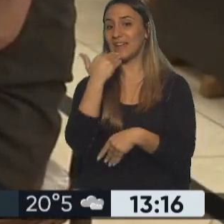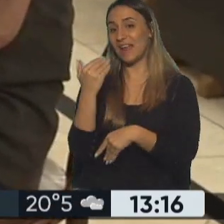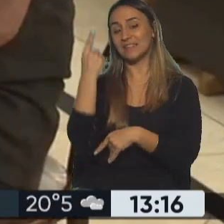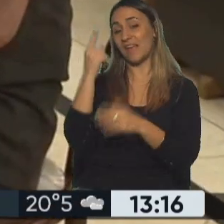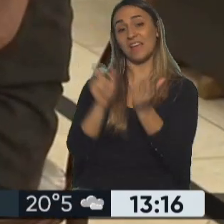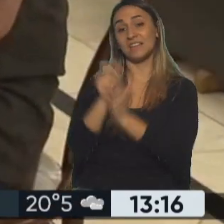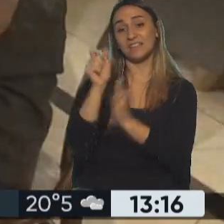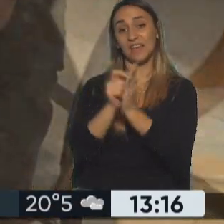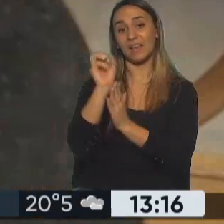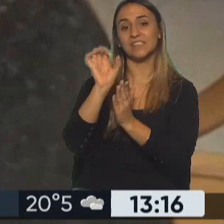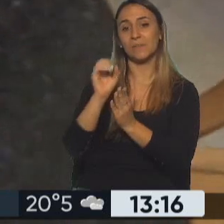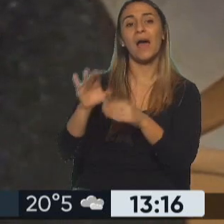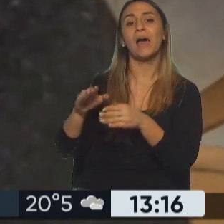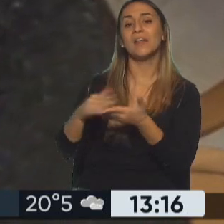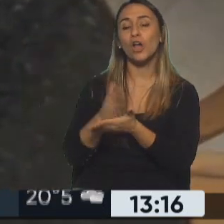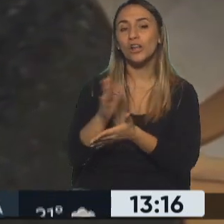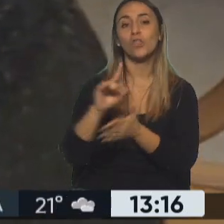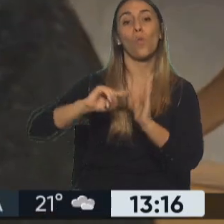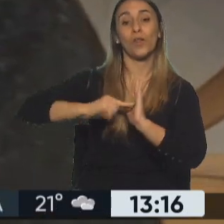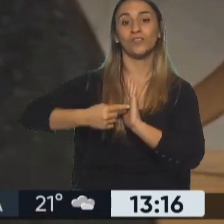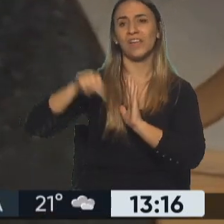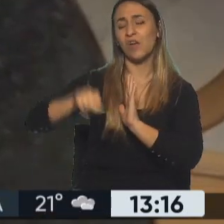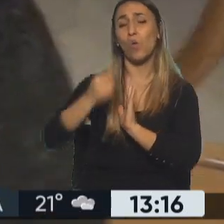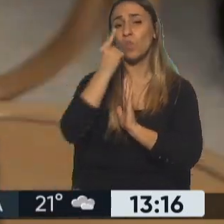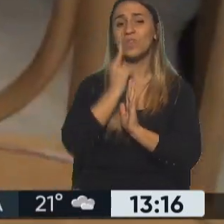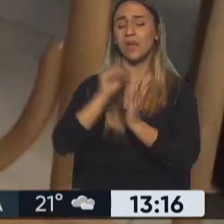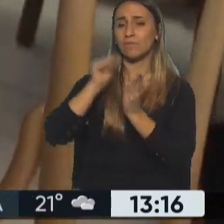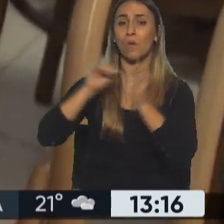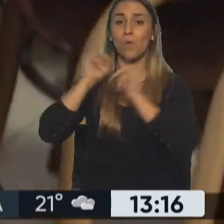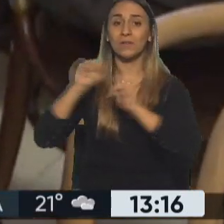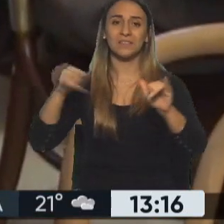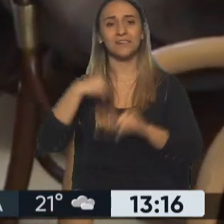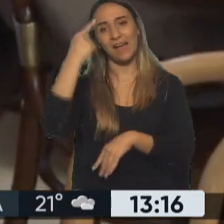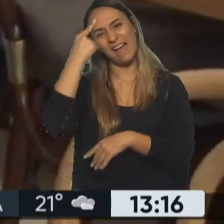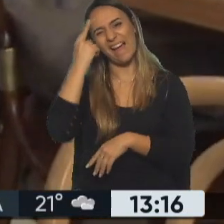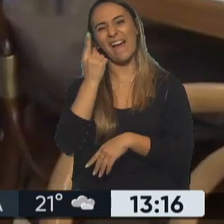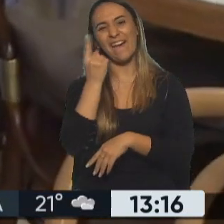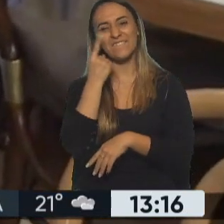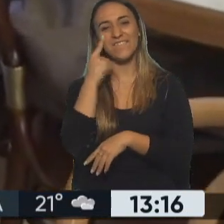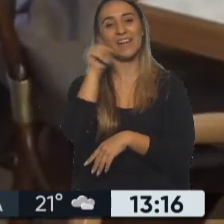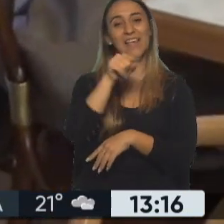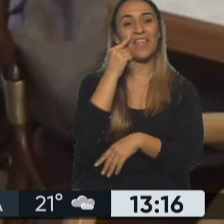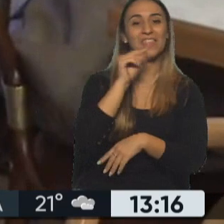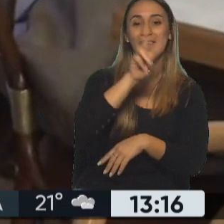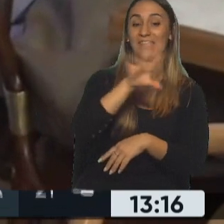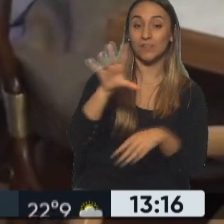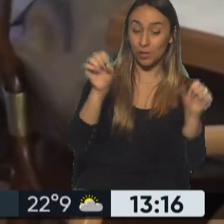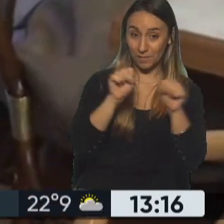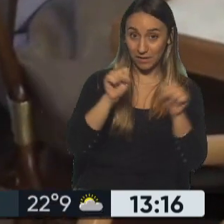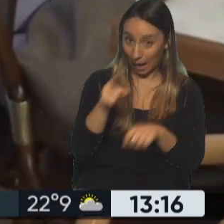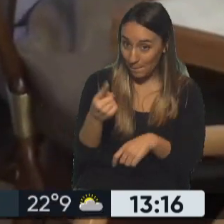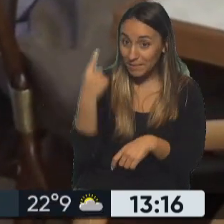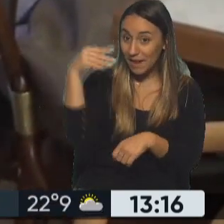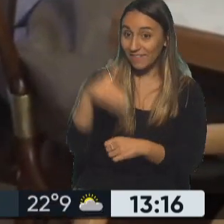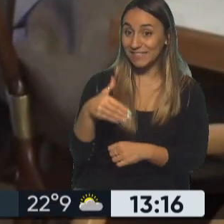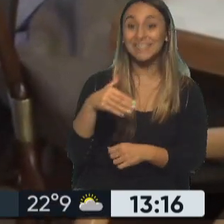de Instagram que se llama recorriendo Buenos Aires que le hicieron publicidad a este lugar y dije no el 25 de mayo tengo que venir sí o sí la primera vez que